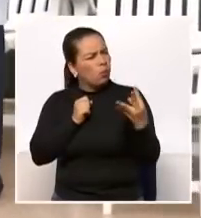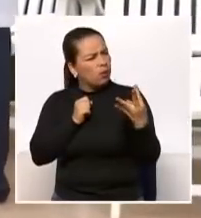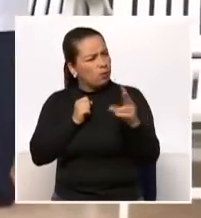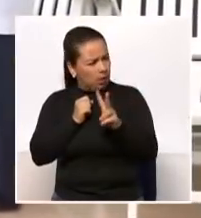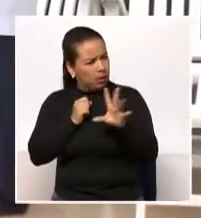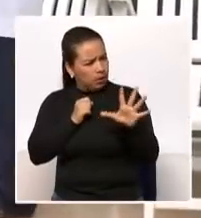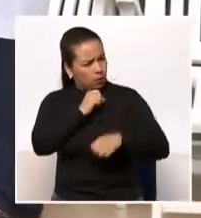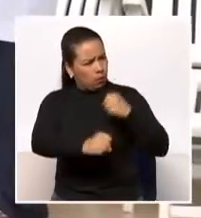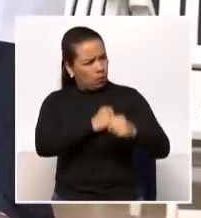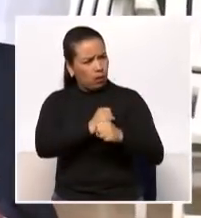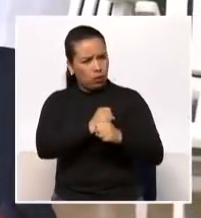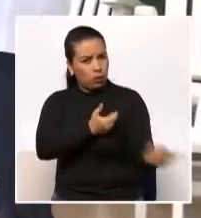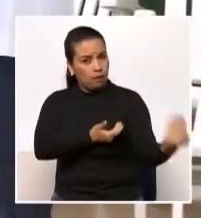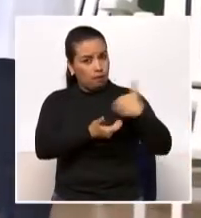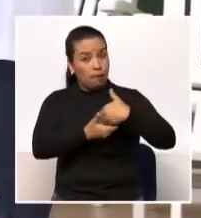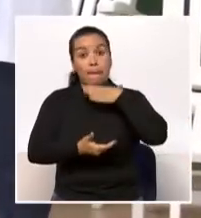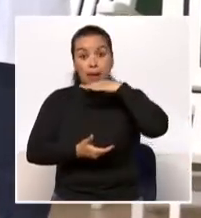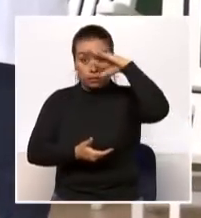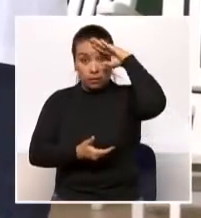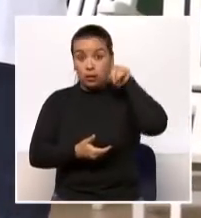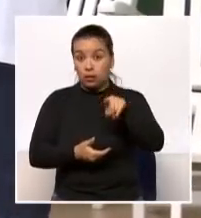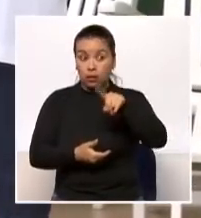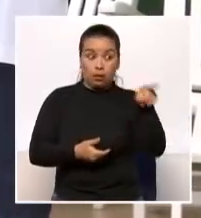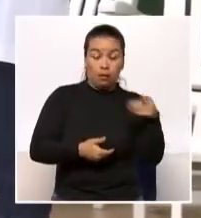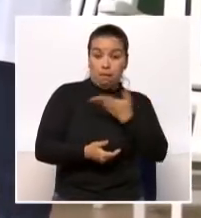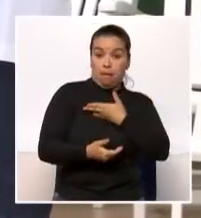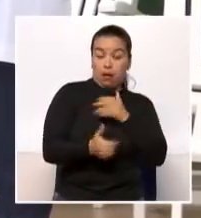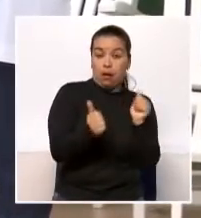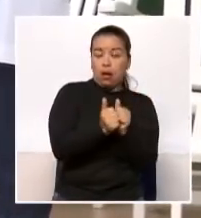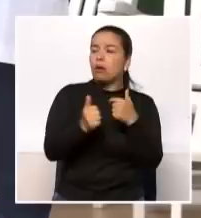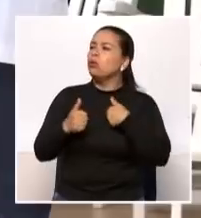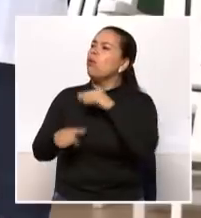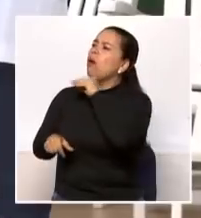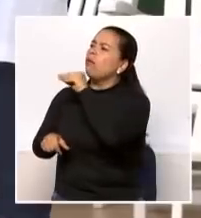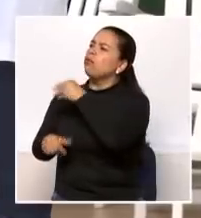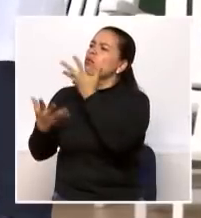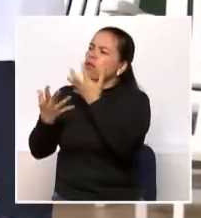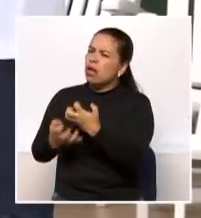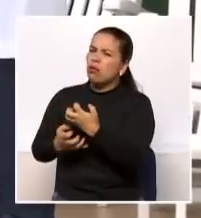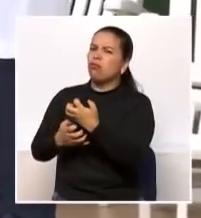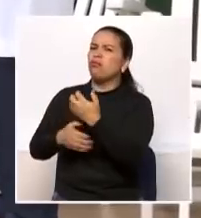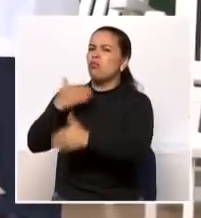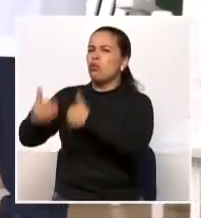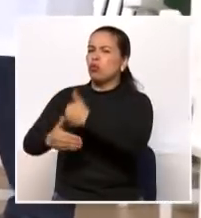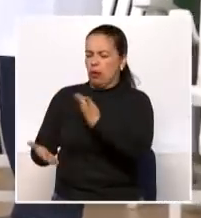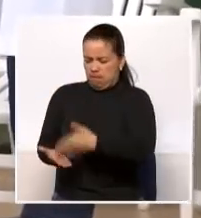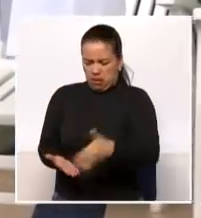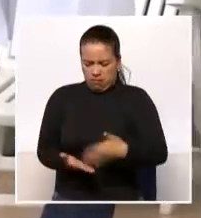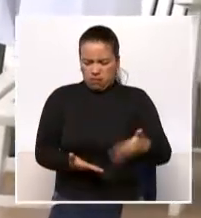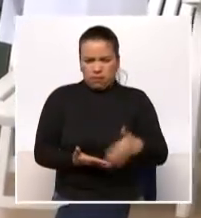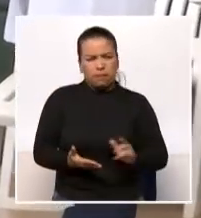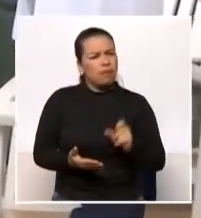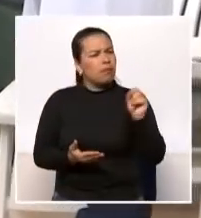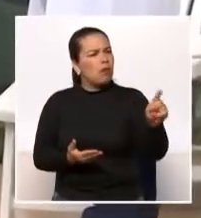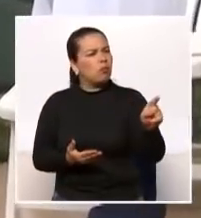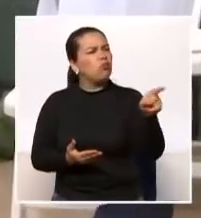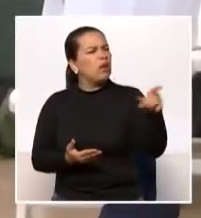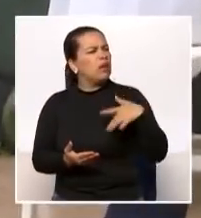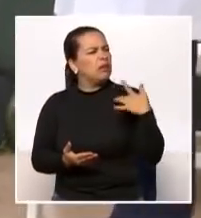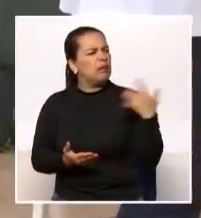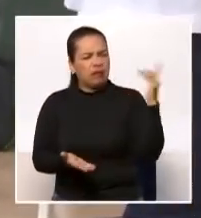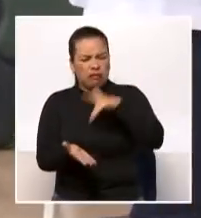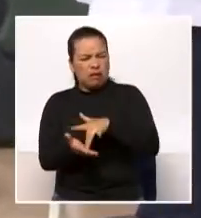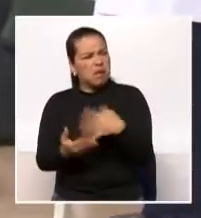25 años, viene de Medellín con su mamá y dice, yo vengo a hacerme un proceso de desintoxicación? ¿Qué lo llama a una persona a decir, me voy a ir